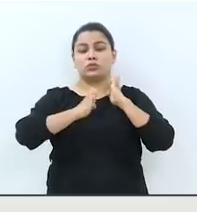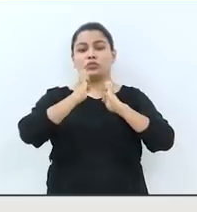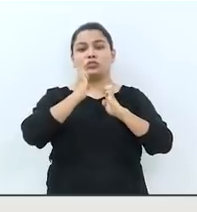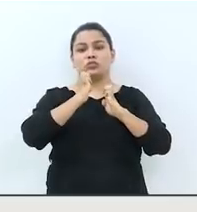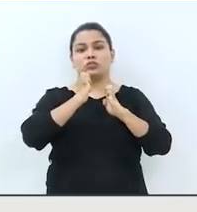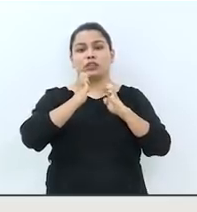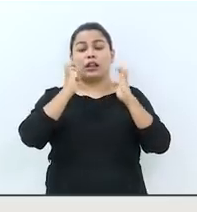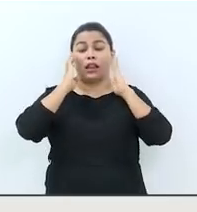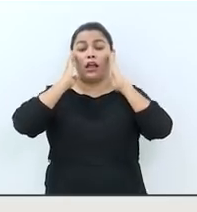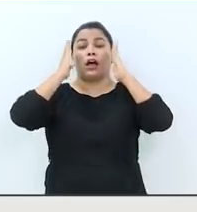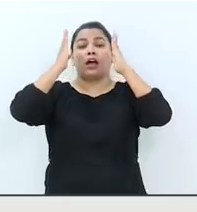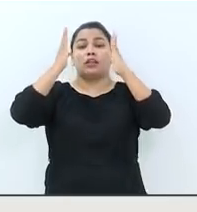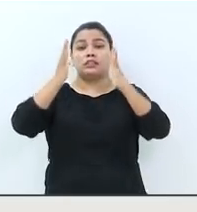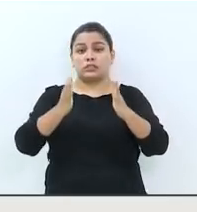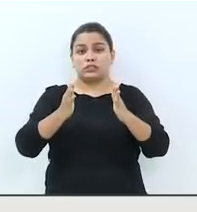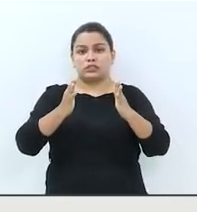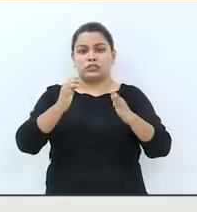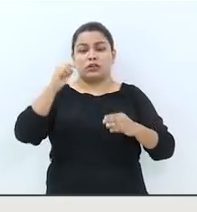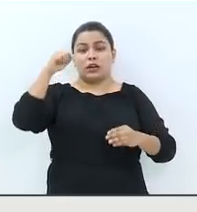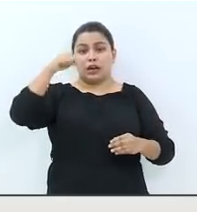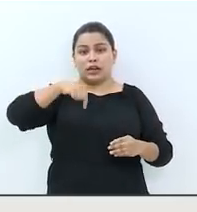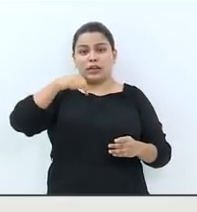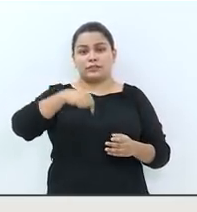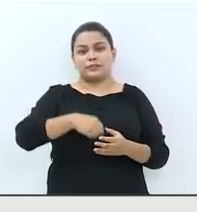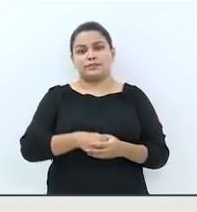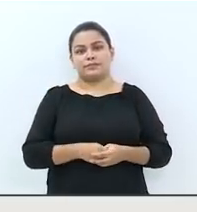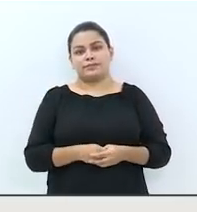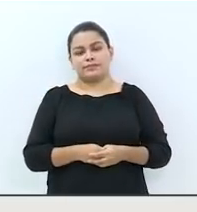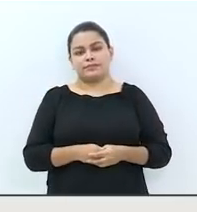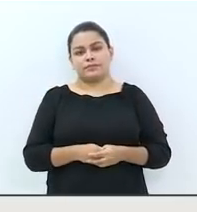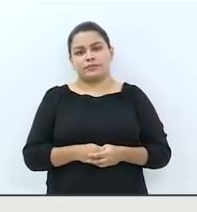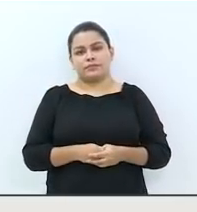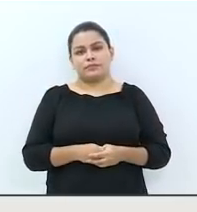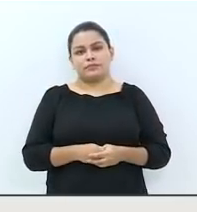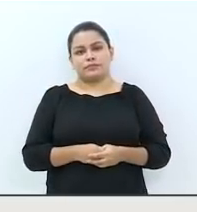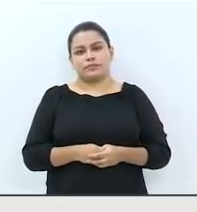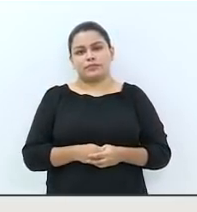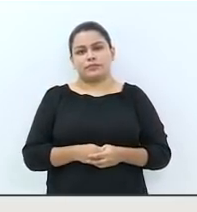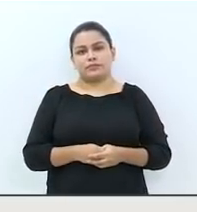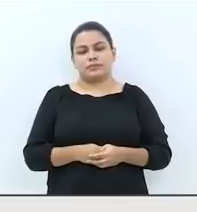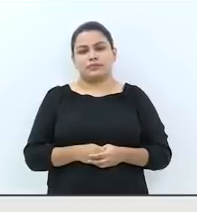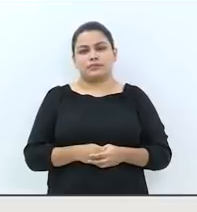y la atención a este dar voz y darle